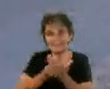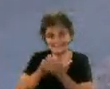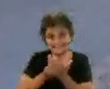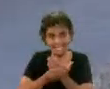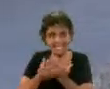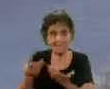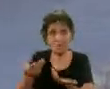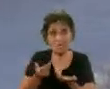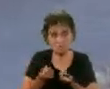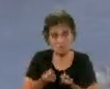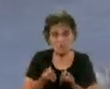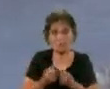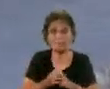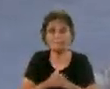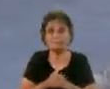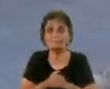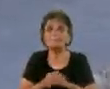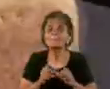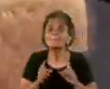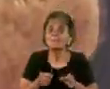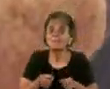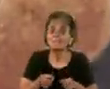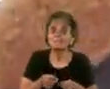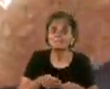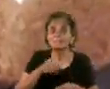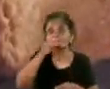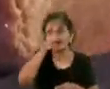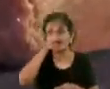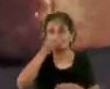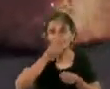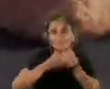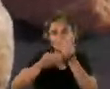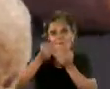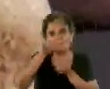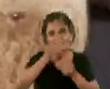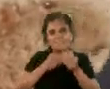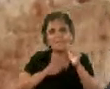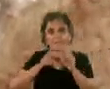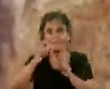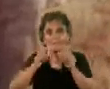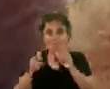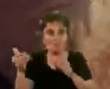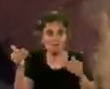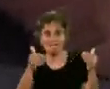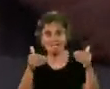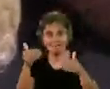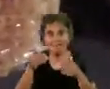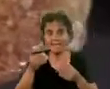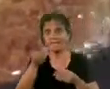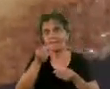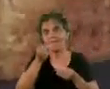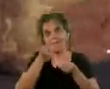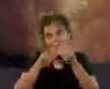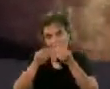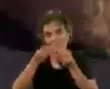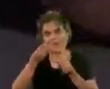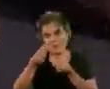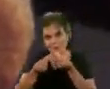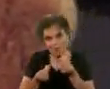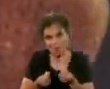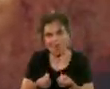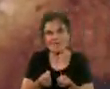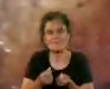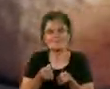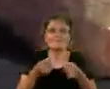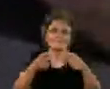También tenemos algunos lugares para un patio de comidas, que viene la gente también, requiere también alimentarse cuando viene, pasar un buen momento, comer